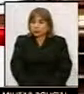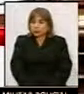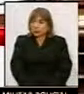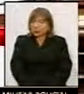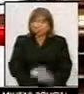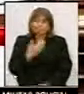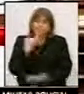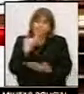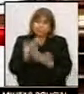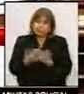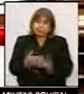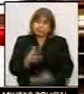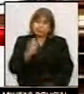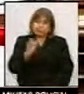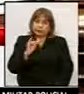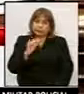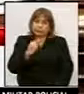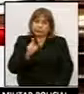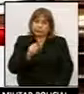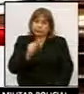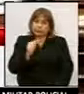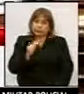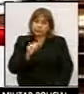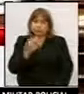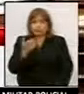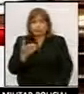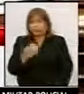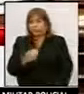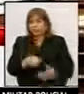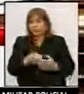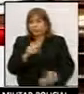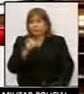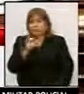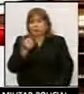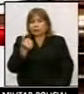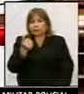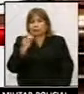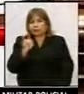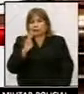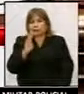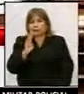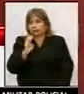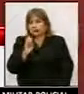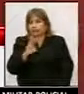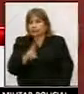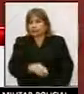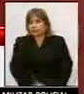Muchas gracias, congresista Lizana. Tiene el uso de la palabra el señor congresista Dahmer.